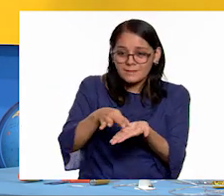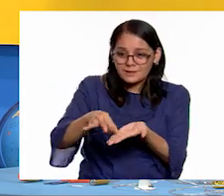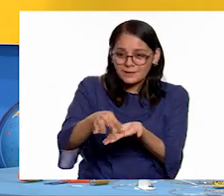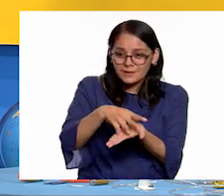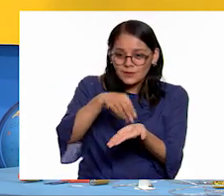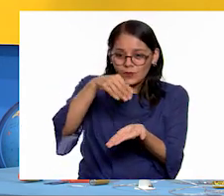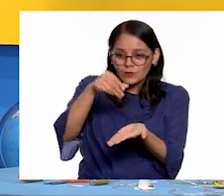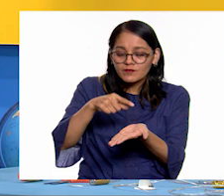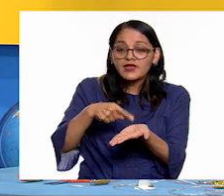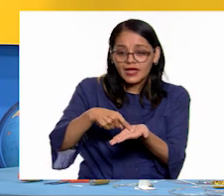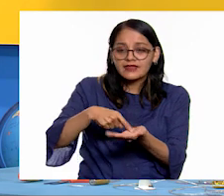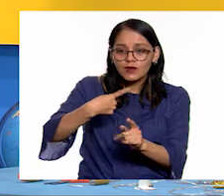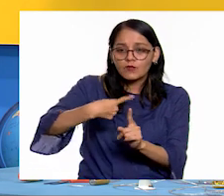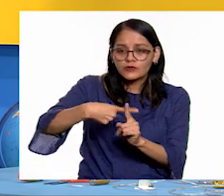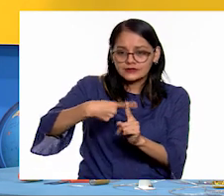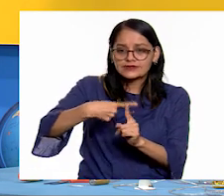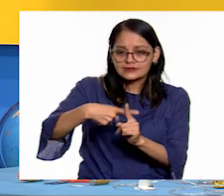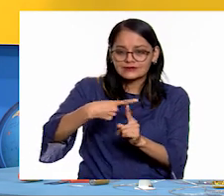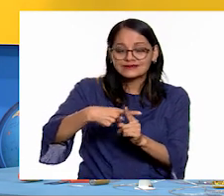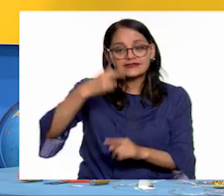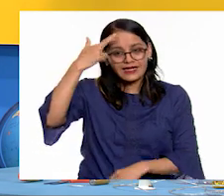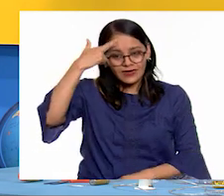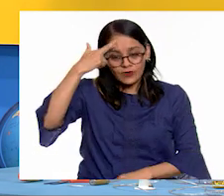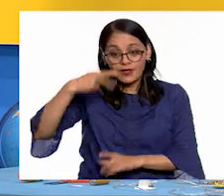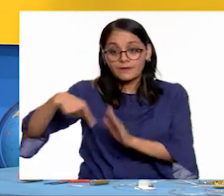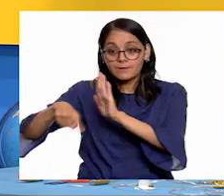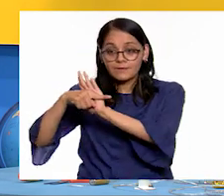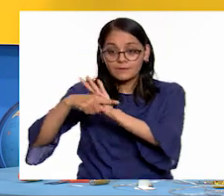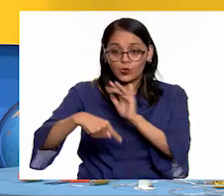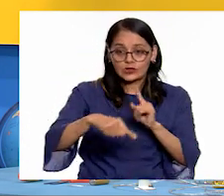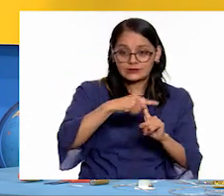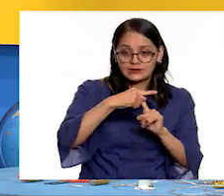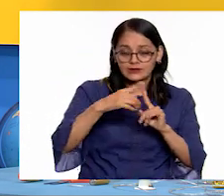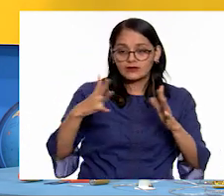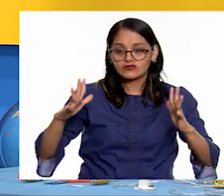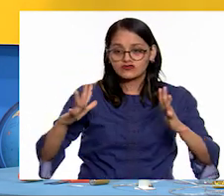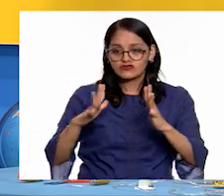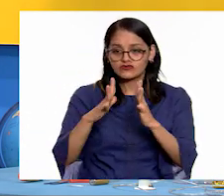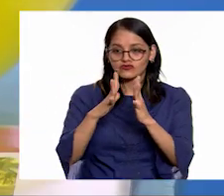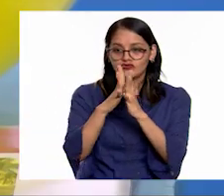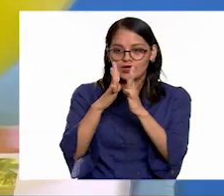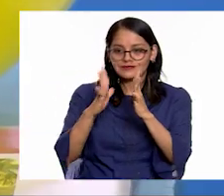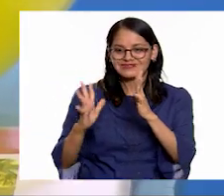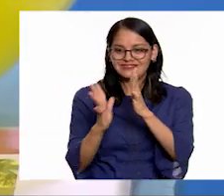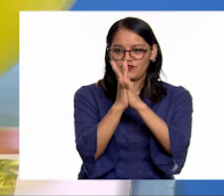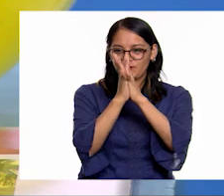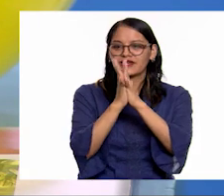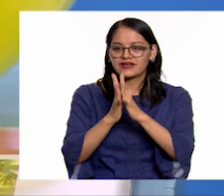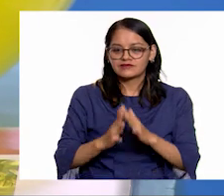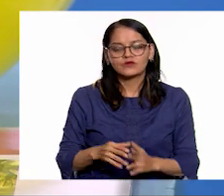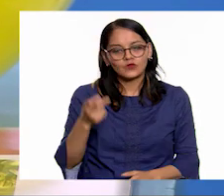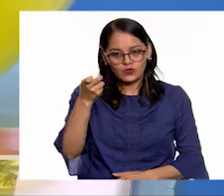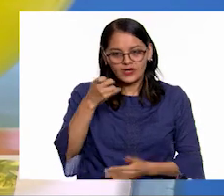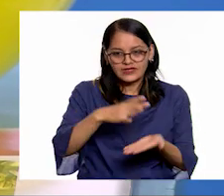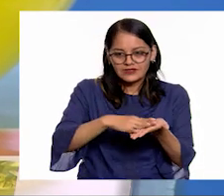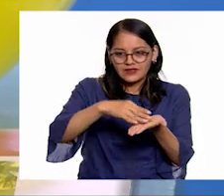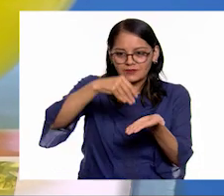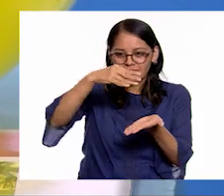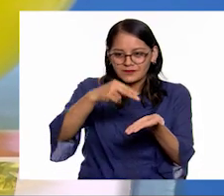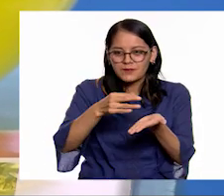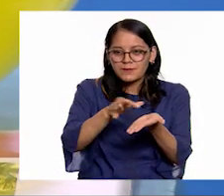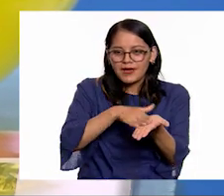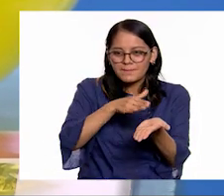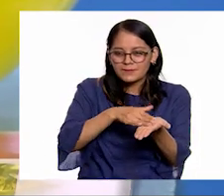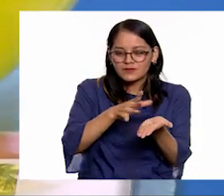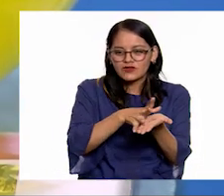carga positiva y, como hemos visto, las cargas opuestas se atraen. Por esta razón, los papelitos son atraídos al globo o a